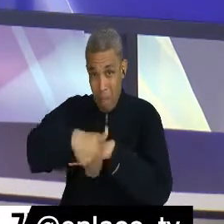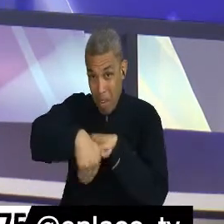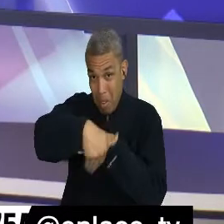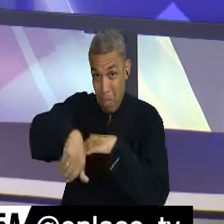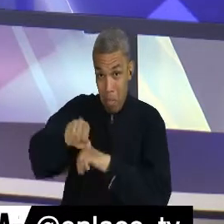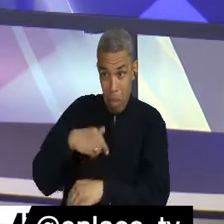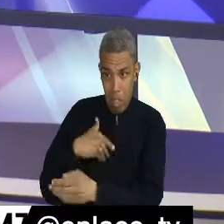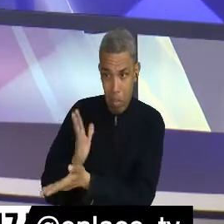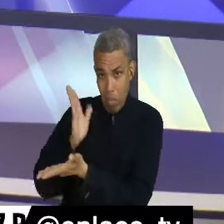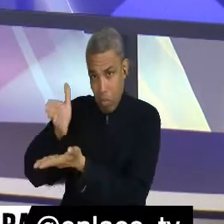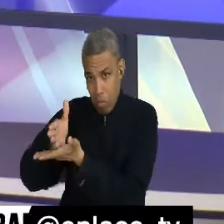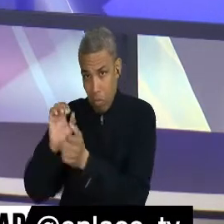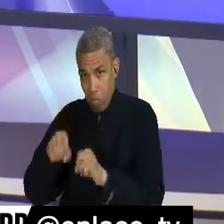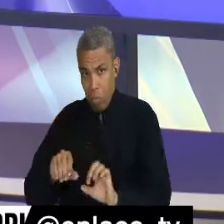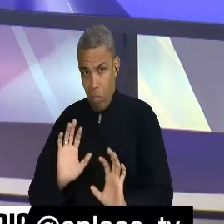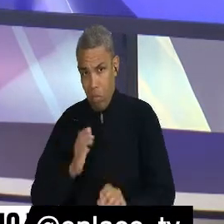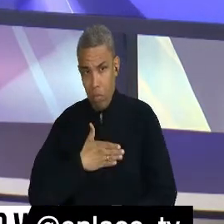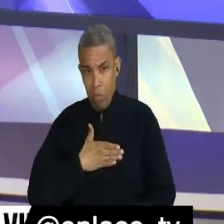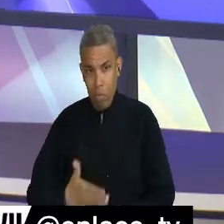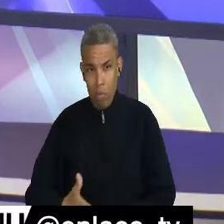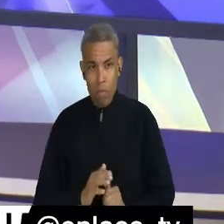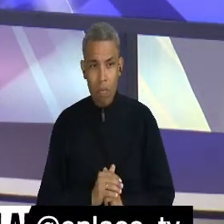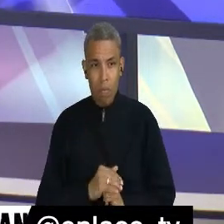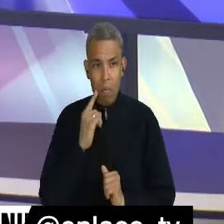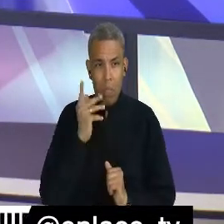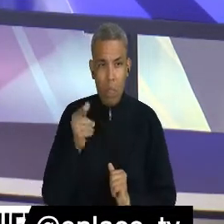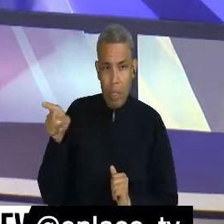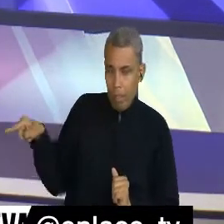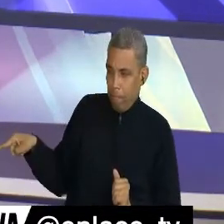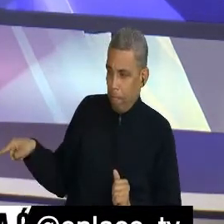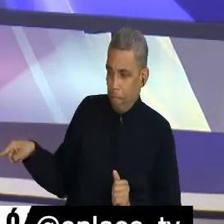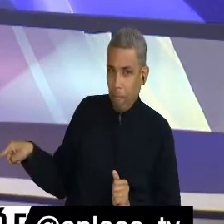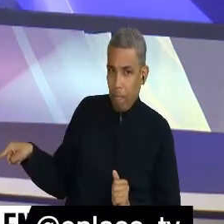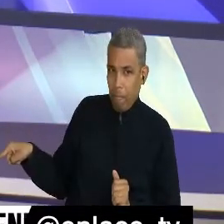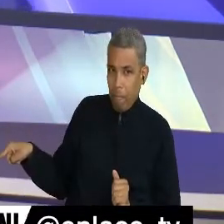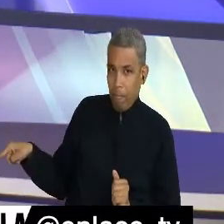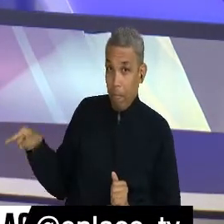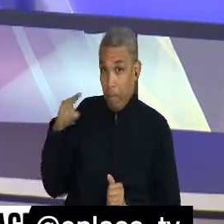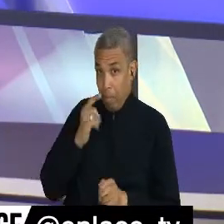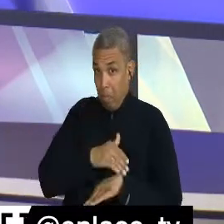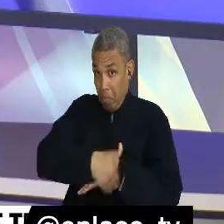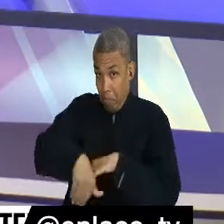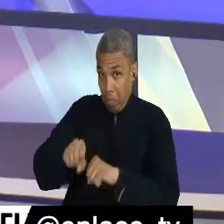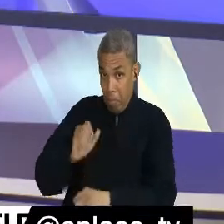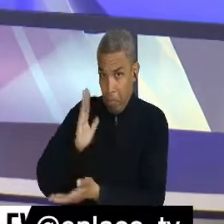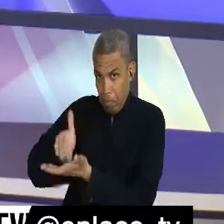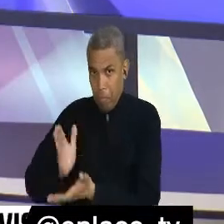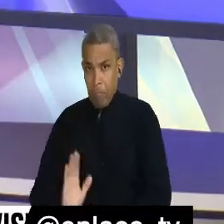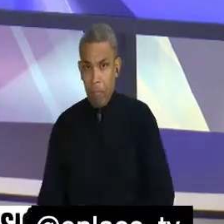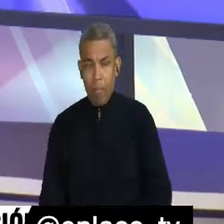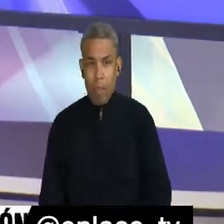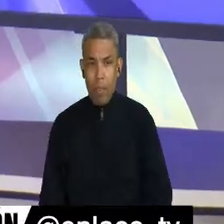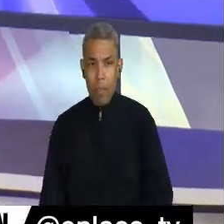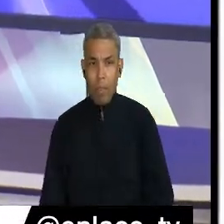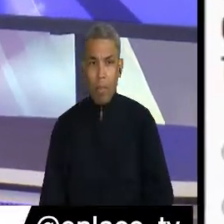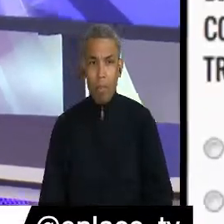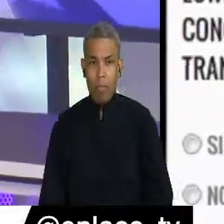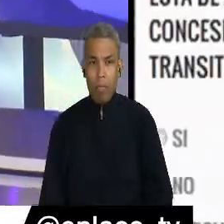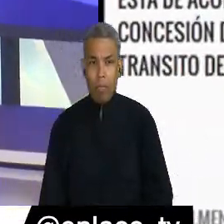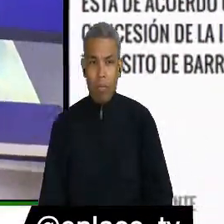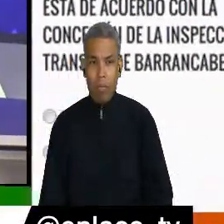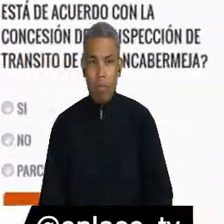para hacer llegar sus ayudas, y allí se encuentra ella en horas de la tarde. Seguimos llevando a nuestra comunidad el acontecer de la ciudad y